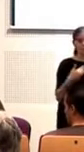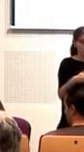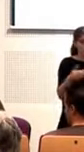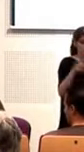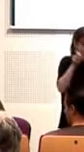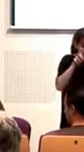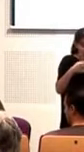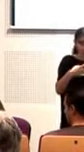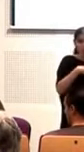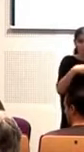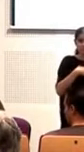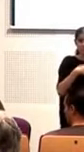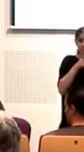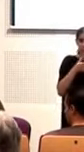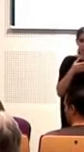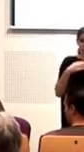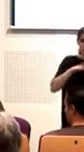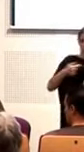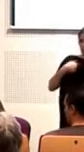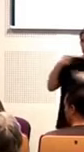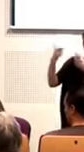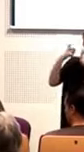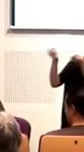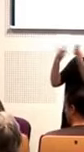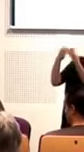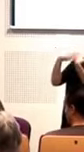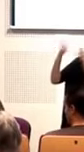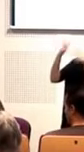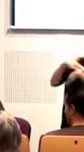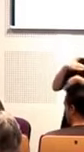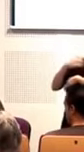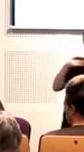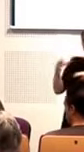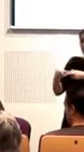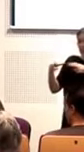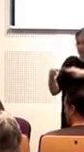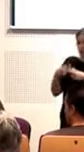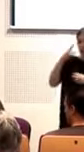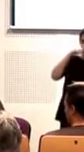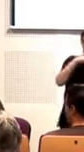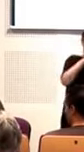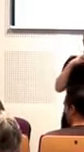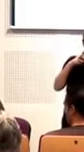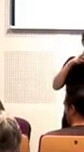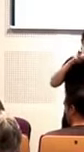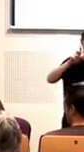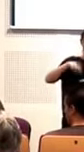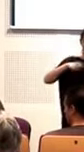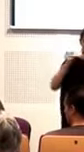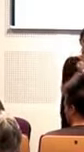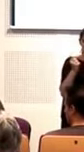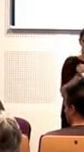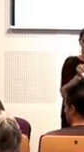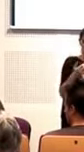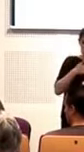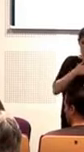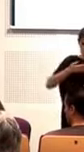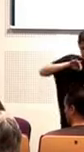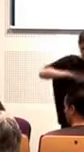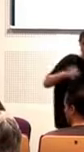culpa nuestra, de no habernos formado y informado. Muchas veces las asociaciones y los padres han hecho el trabajo que teníamos que haber hecho